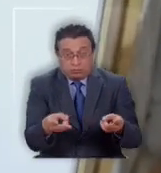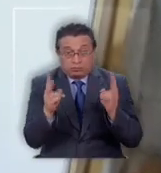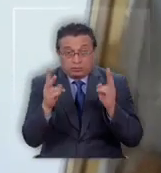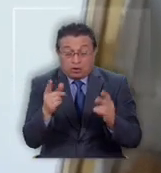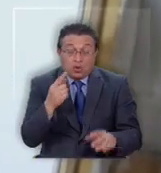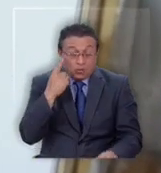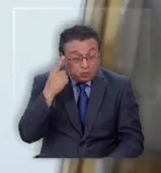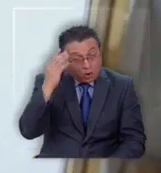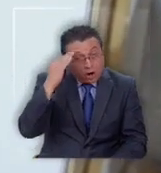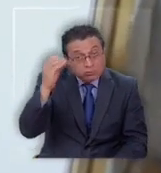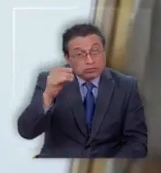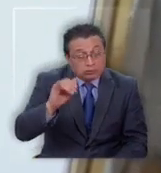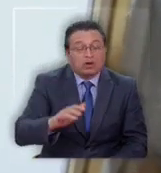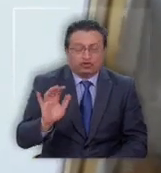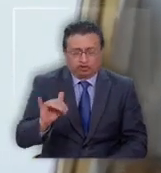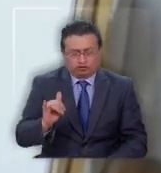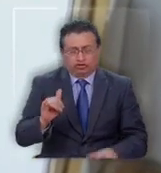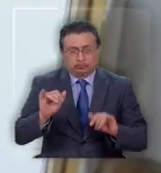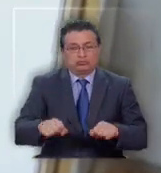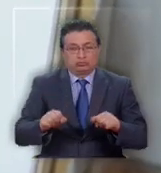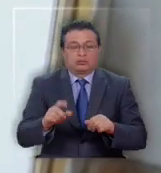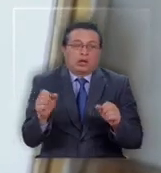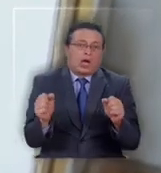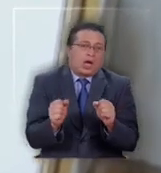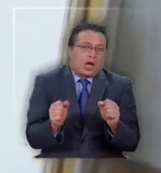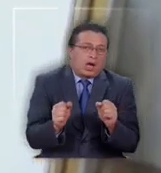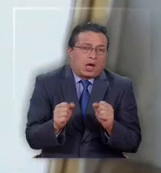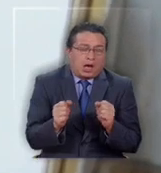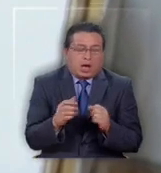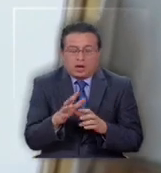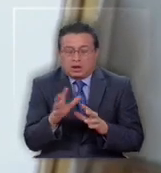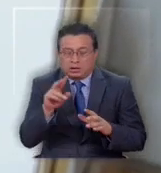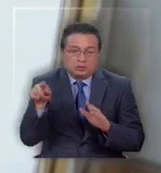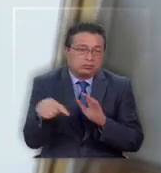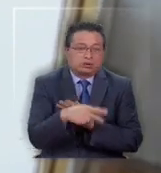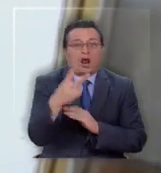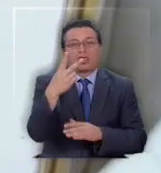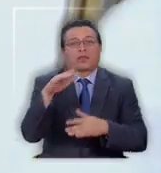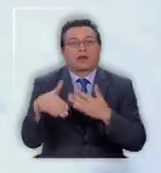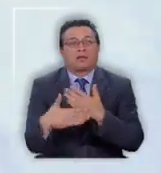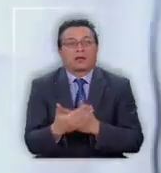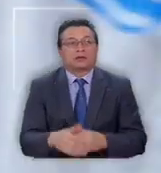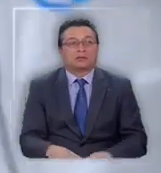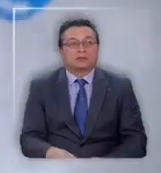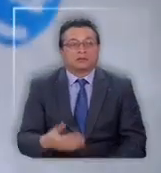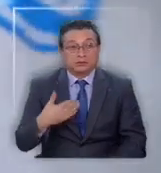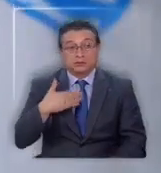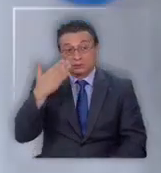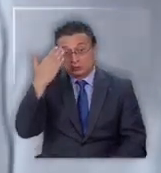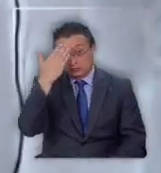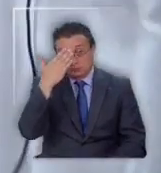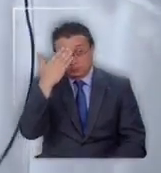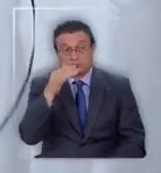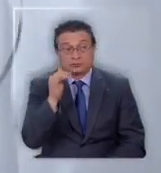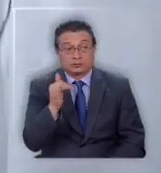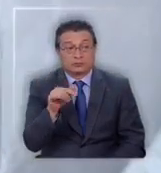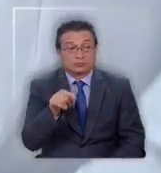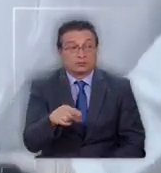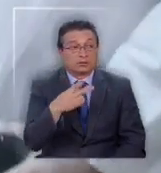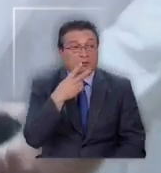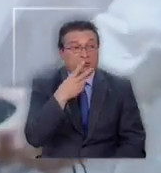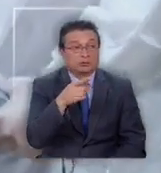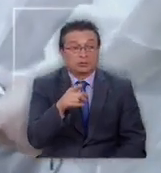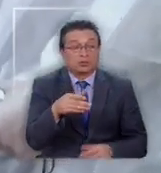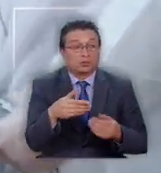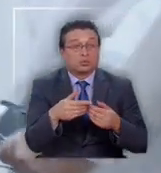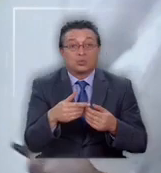si te parece. Y dijo al tiro que sí venía, pero prácticamente con hipotermia a las 2 de la mañana. Karina, es preocupante. Mira, acá en cualquier